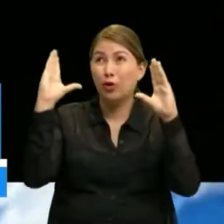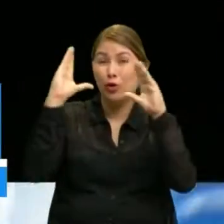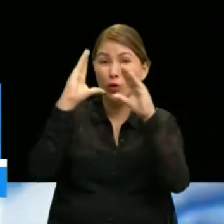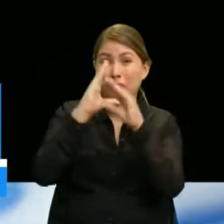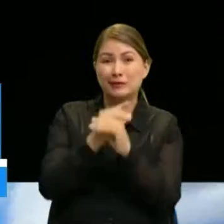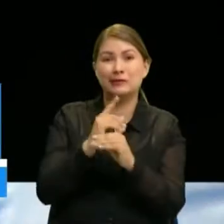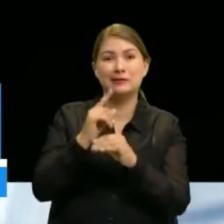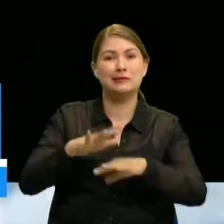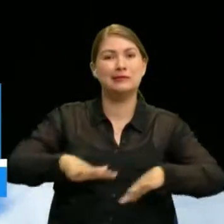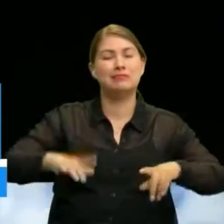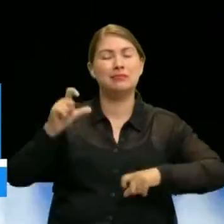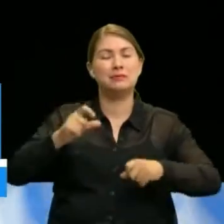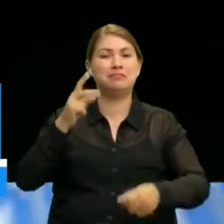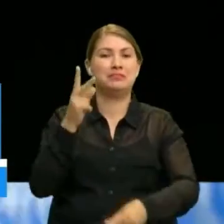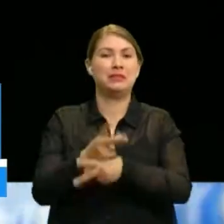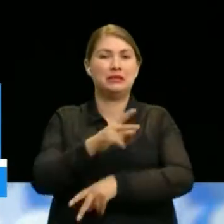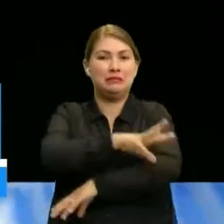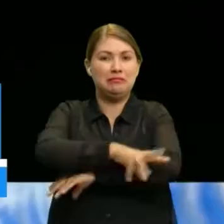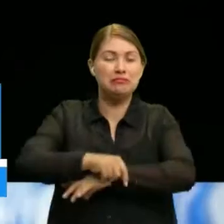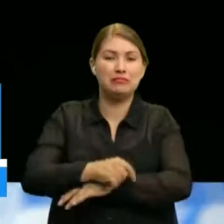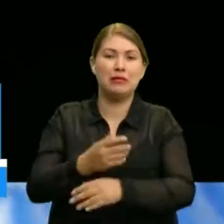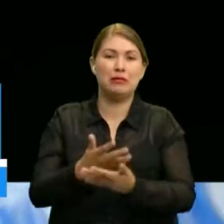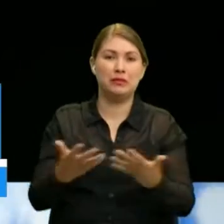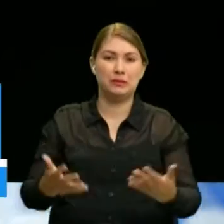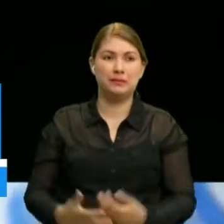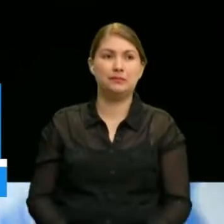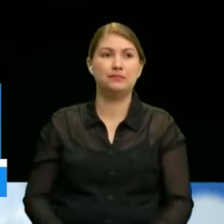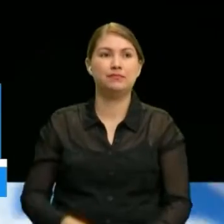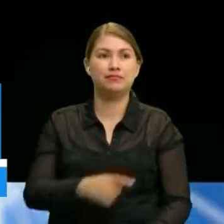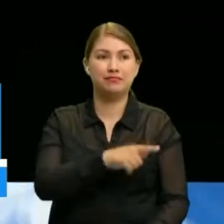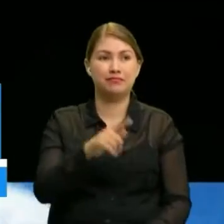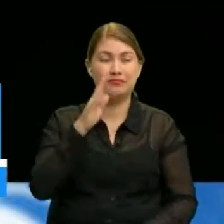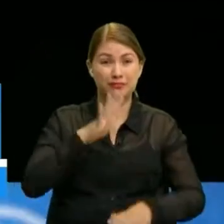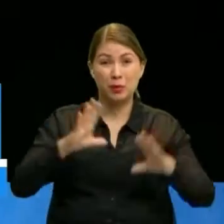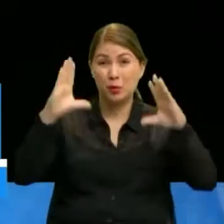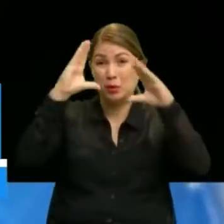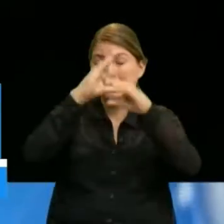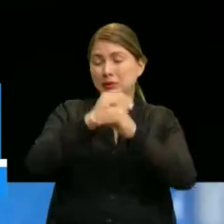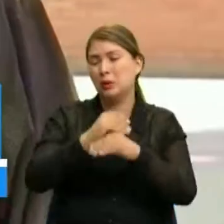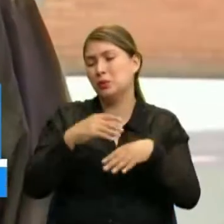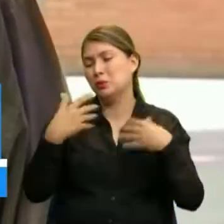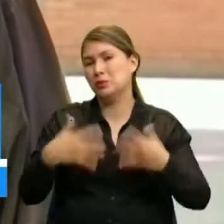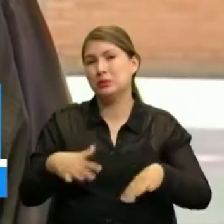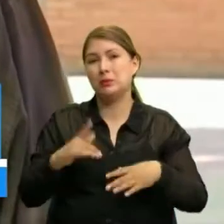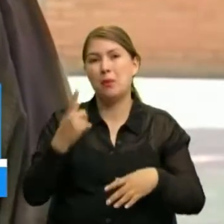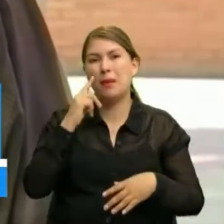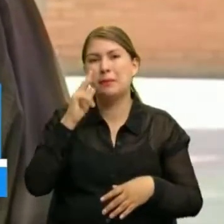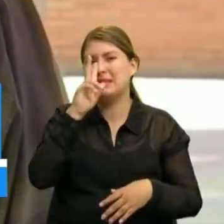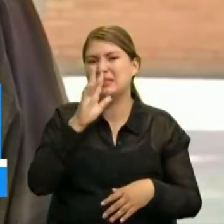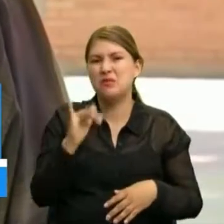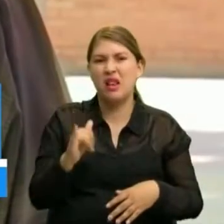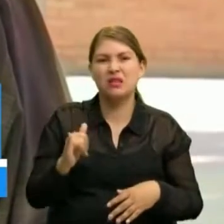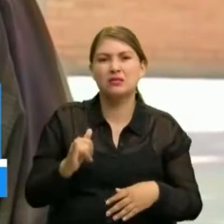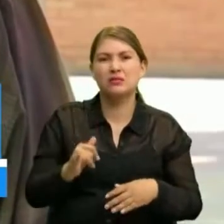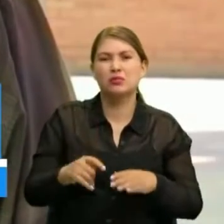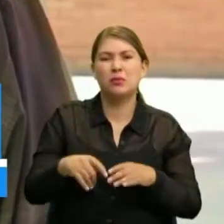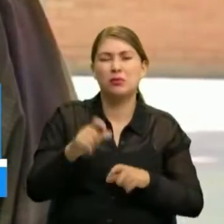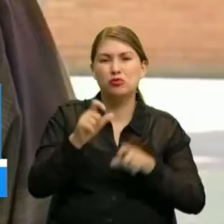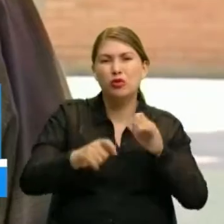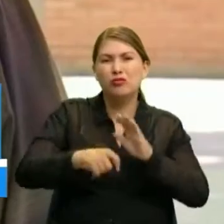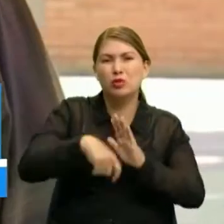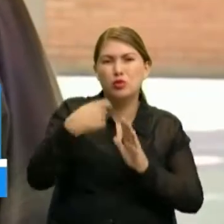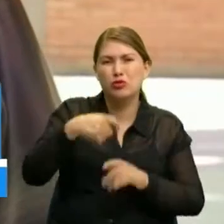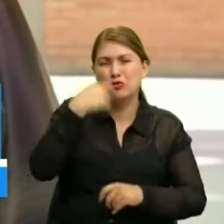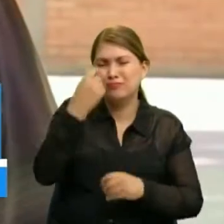es campo abierto para la inseguridad y la delincuencia este escenario deportivo en la noche se convierte en un antro de consumidores de